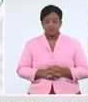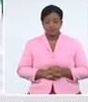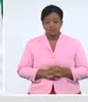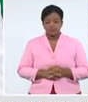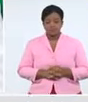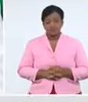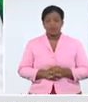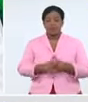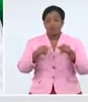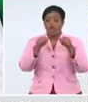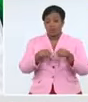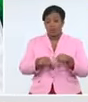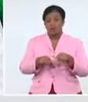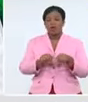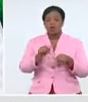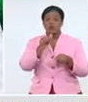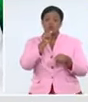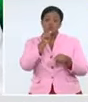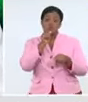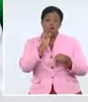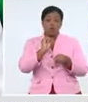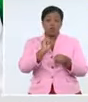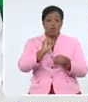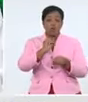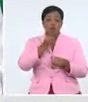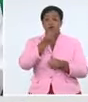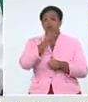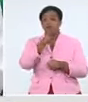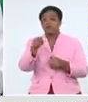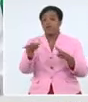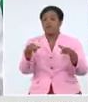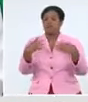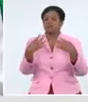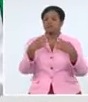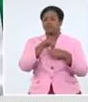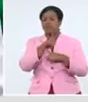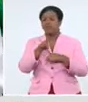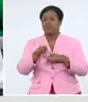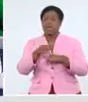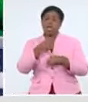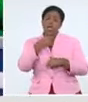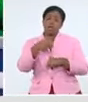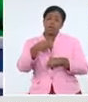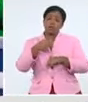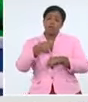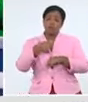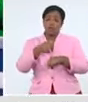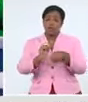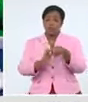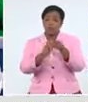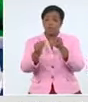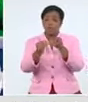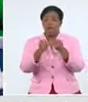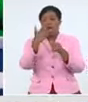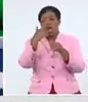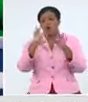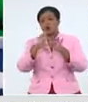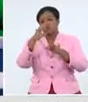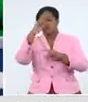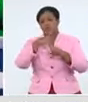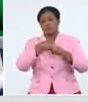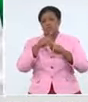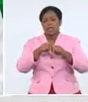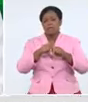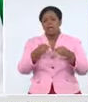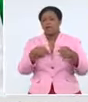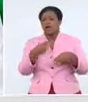la pregunta, imagino que los televidentes digan, bueno, y el que se enfermó después de agosto, digamos en septiembre, todavía en una baja incidencia, pero